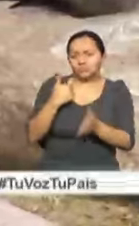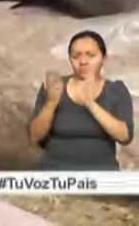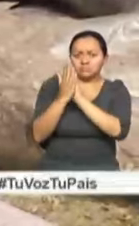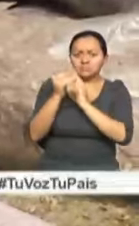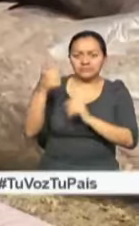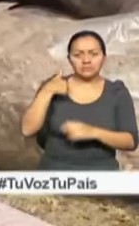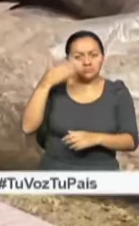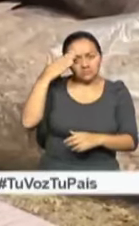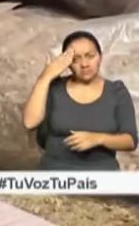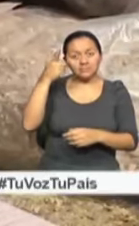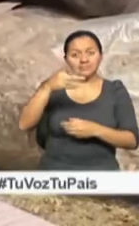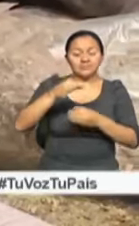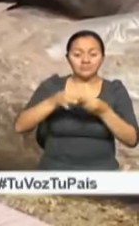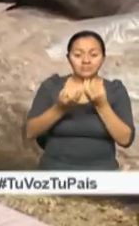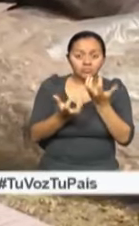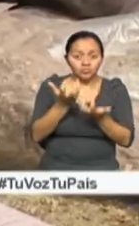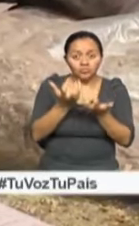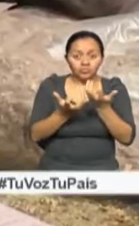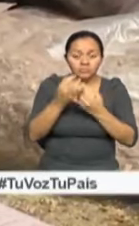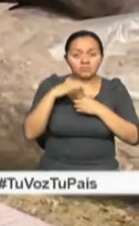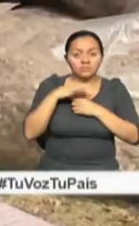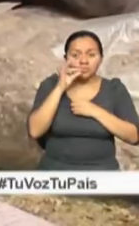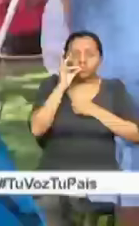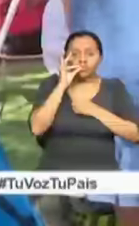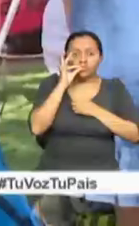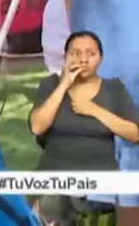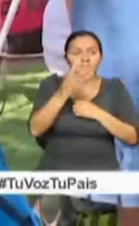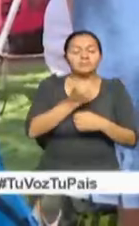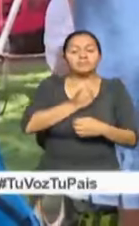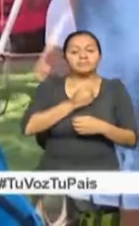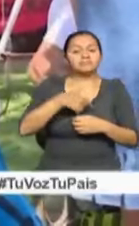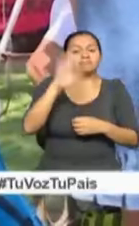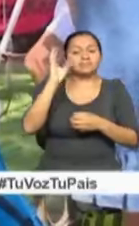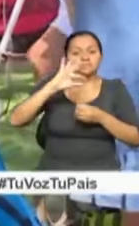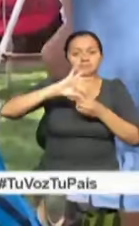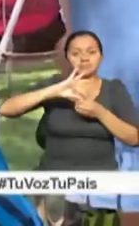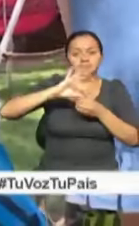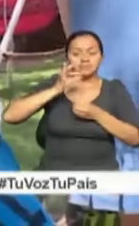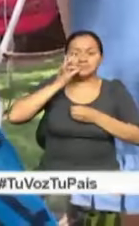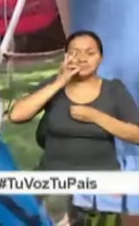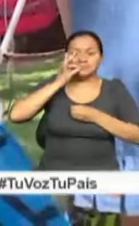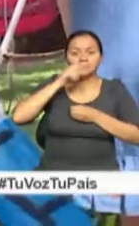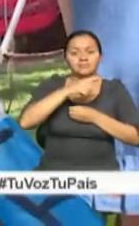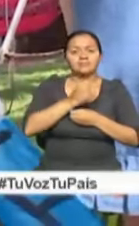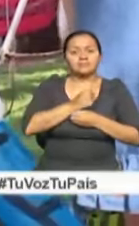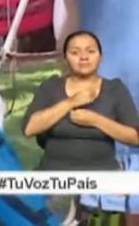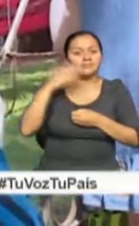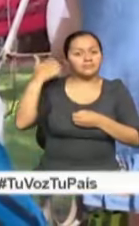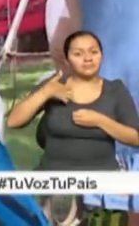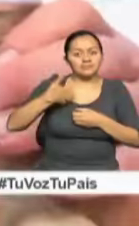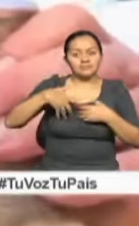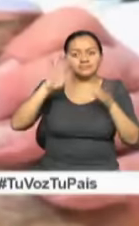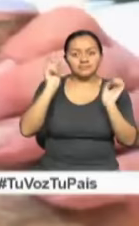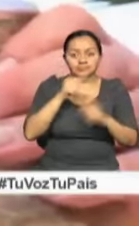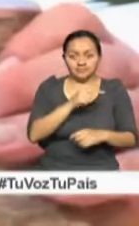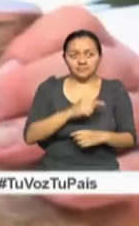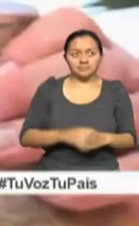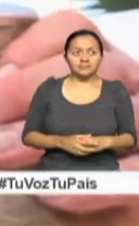La infusión de yerba mate es consumida ampliamente en el país y forma parte de la cesta básica de los argentinos.